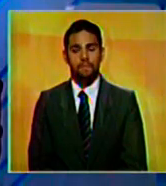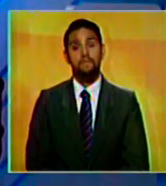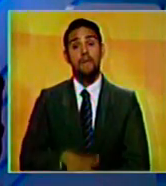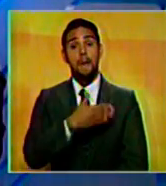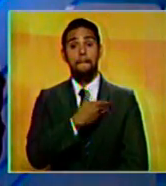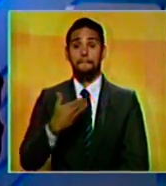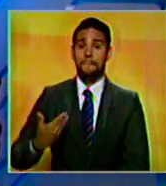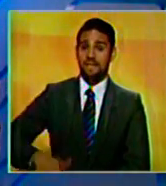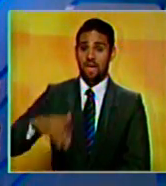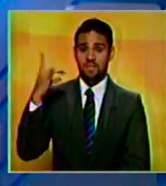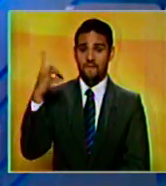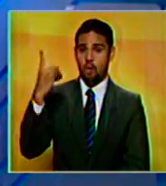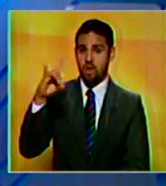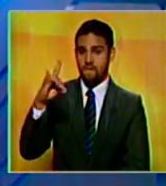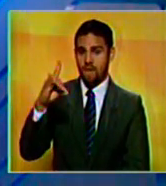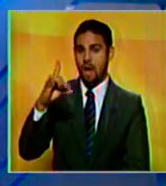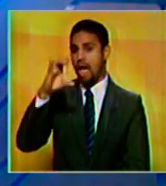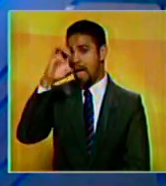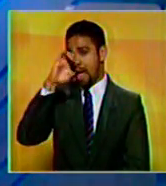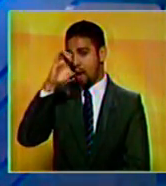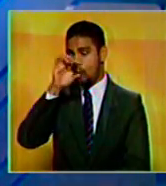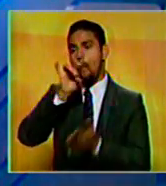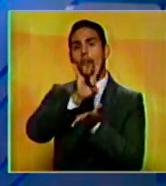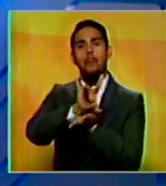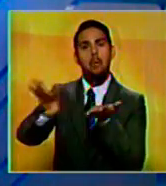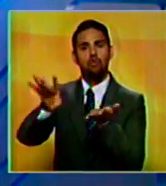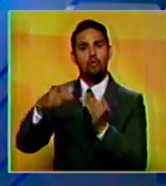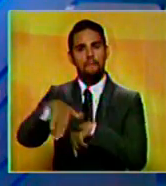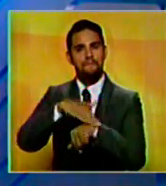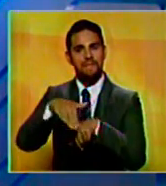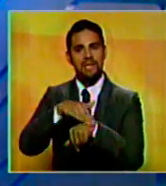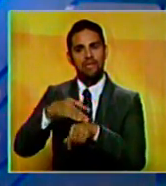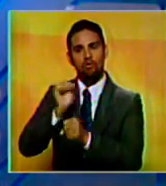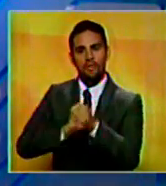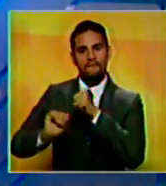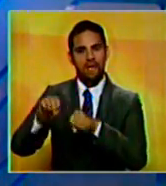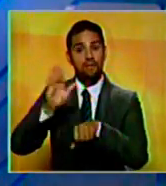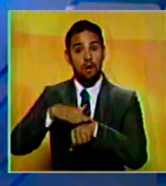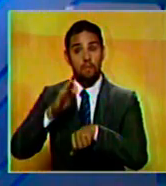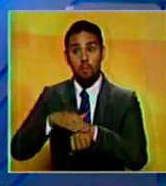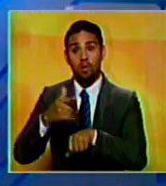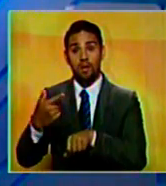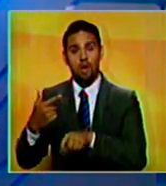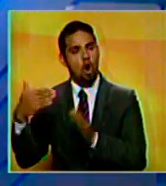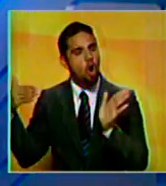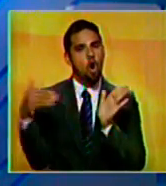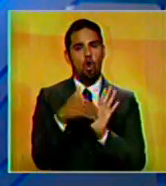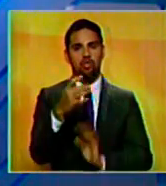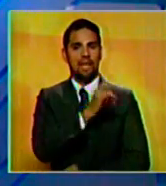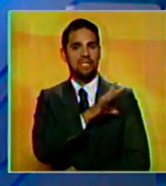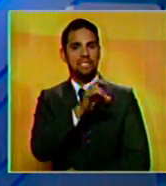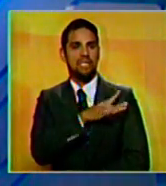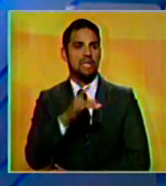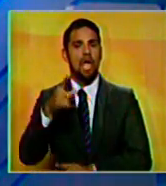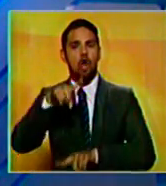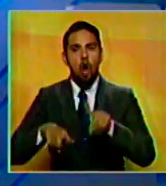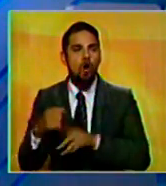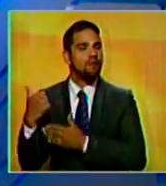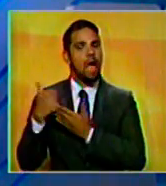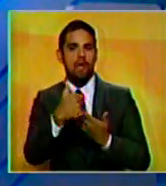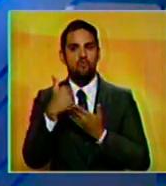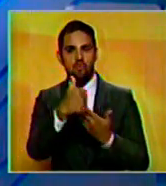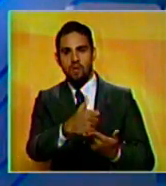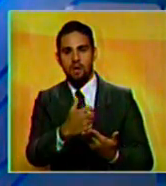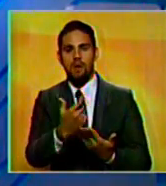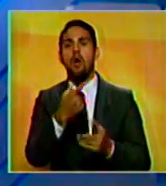El presidente de Bolivia, Evo Morales, destituyó al ministro de Defensa, Jorge Ledesma, por agraviar a Chile durante la entrega de ayuda humanitaria y nombró